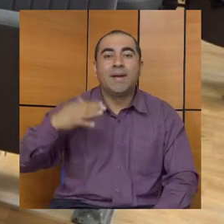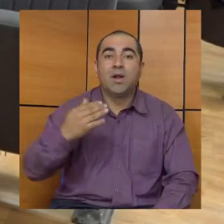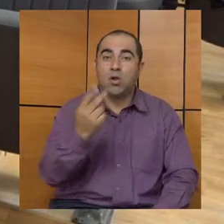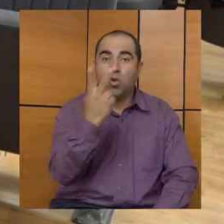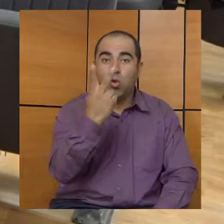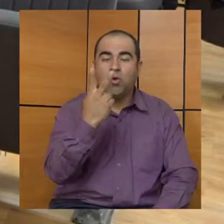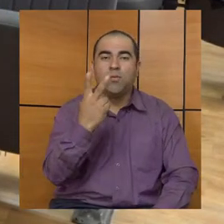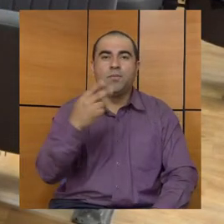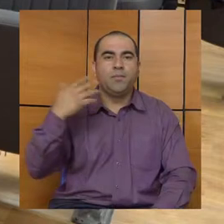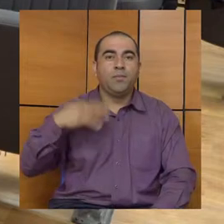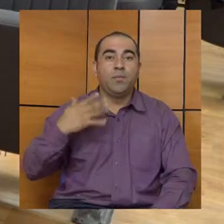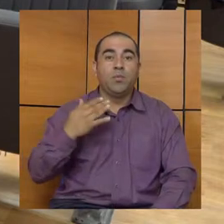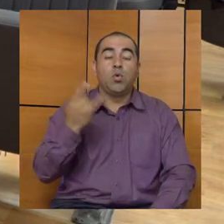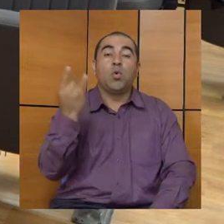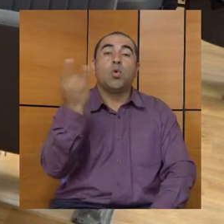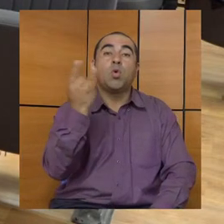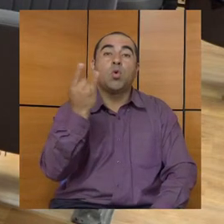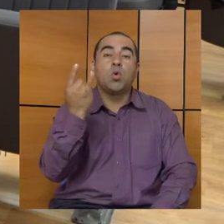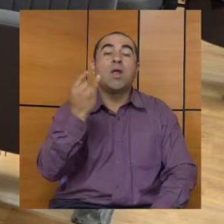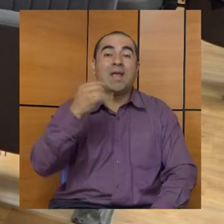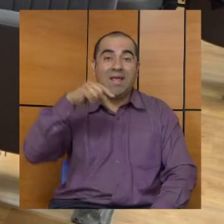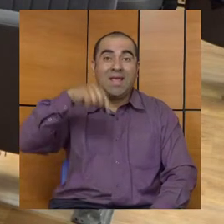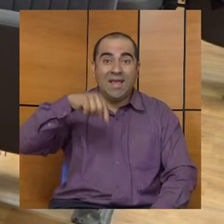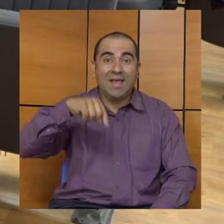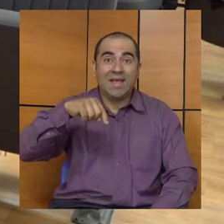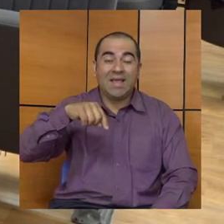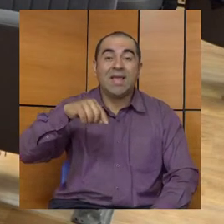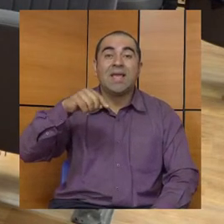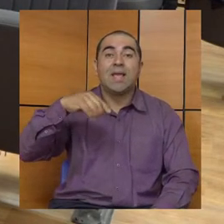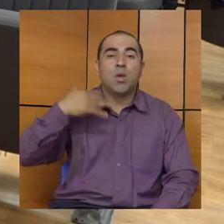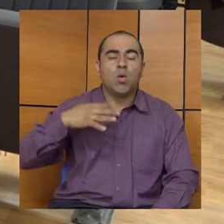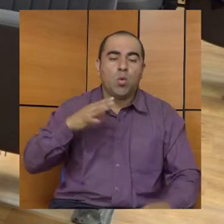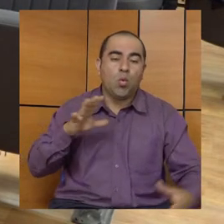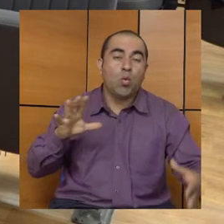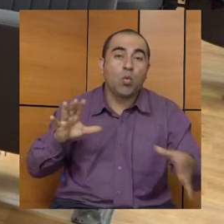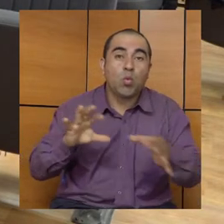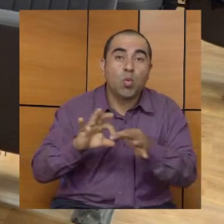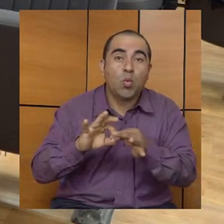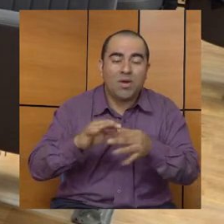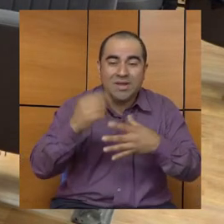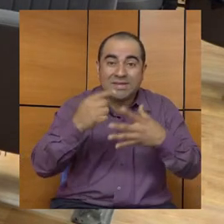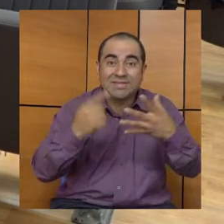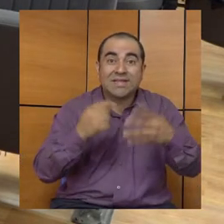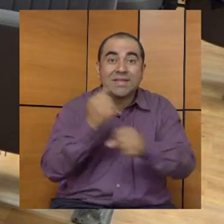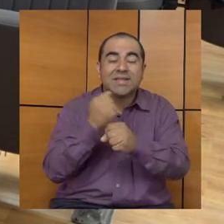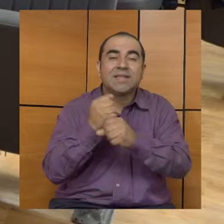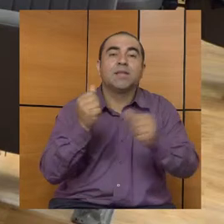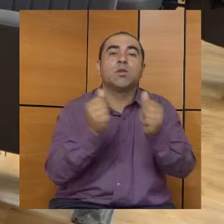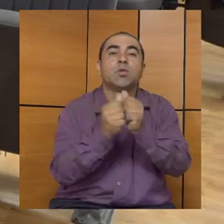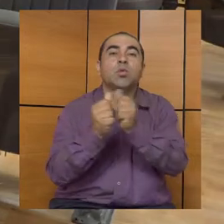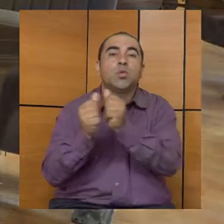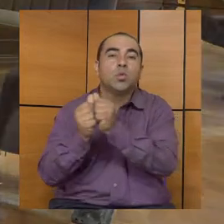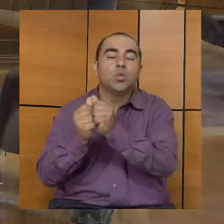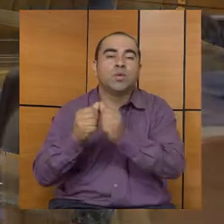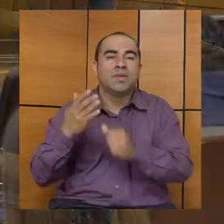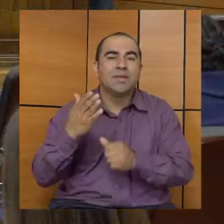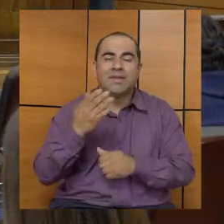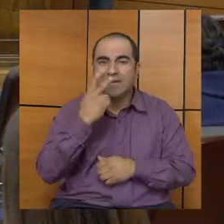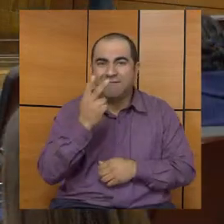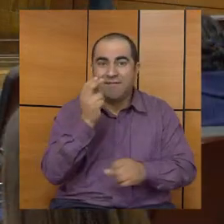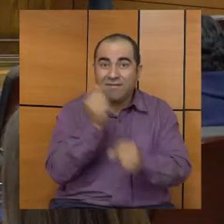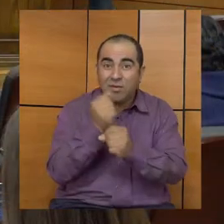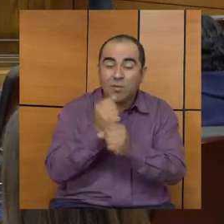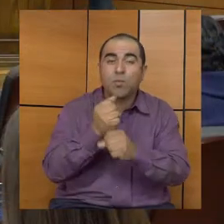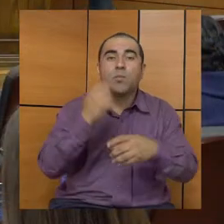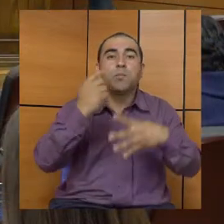cosas. Una, que somos universidades regionales, que debemos unirnos y trabajar en conjunto, y esto es fruto de, se ve en este trabajo.